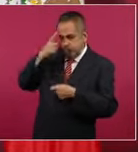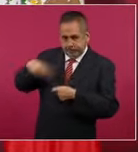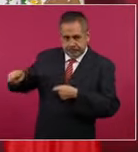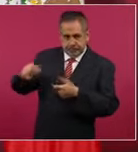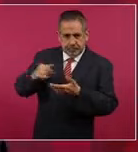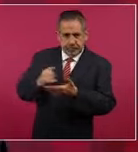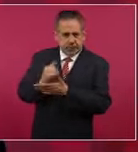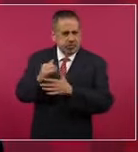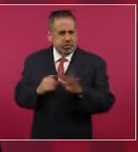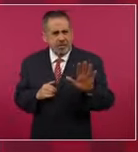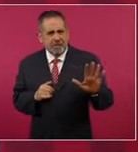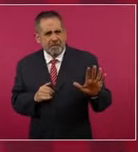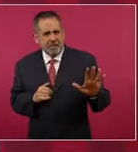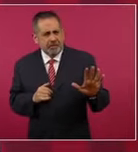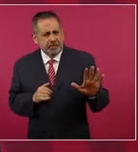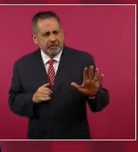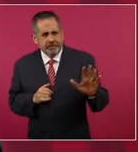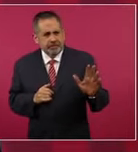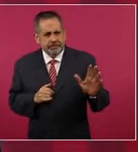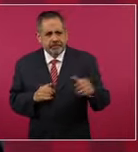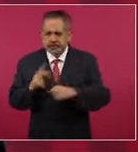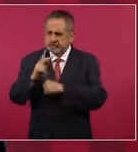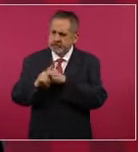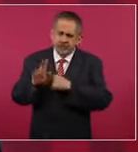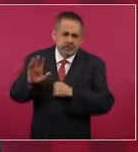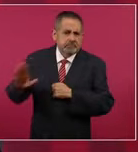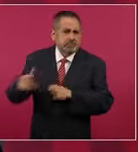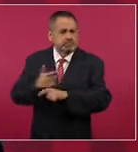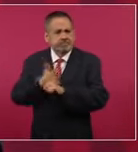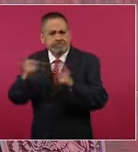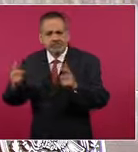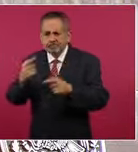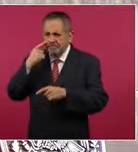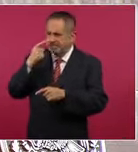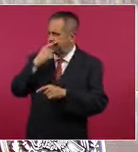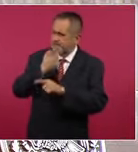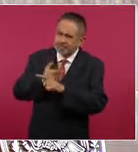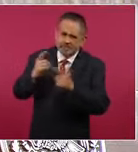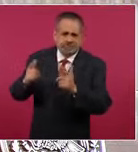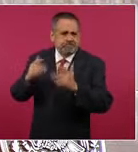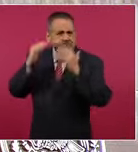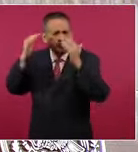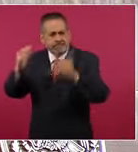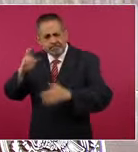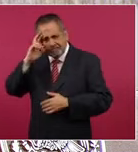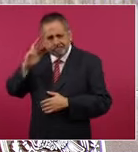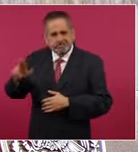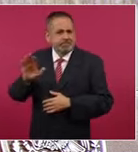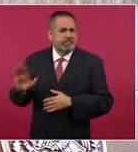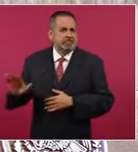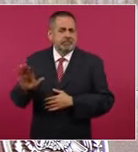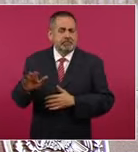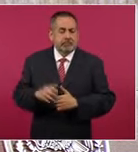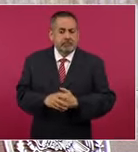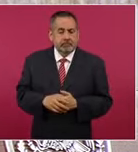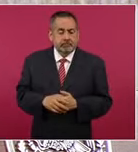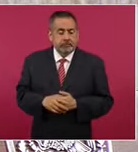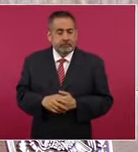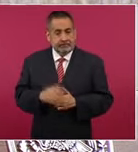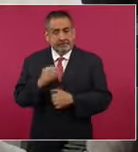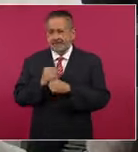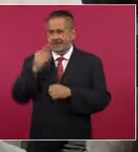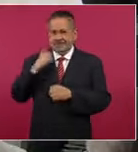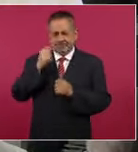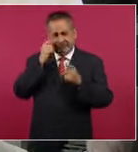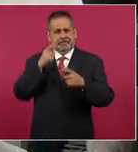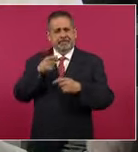de los países que son libres, que son independientes, que son soberanos. Ahora me llamó mucho la atención